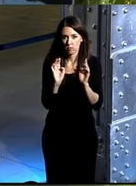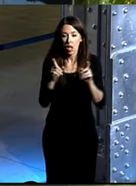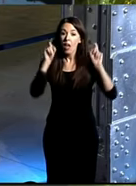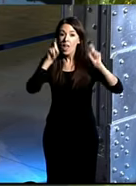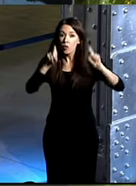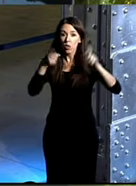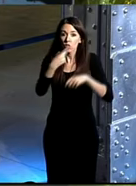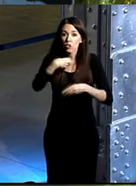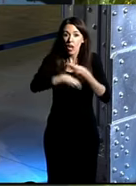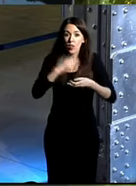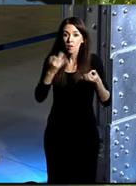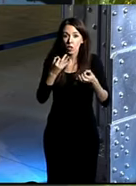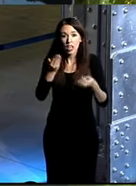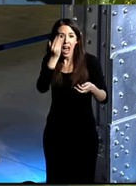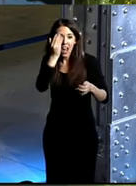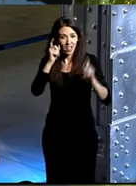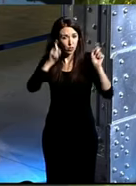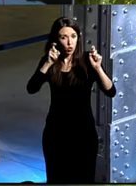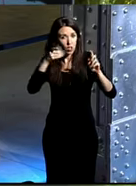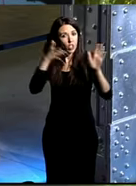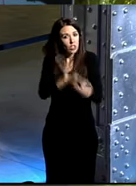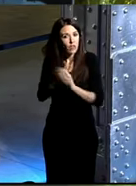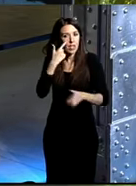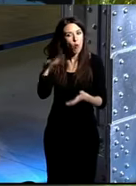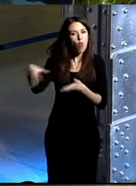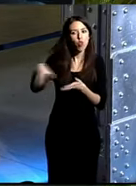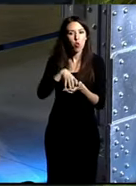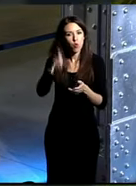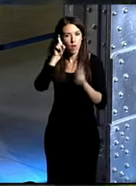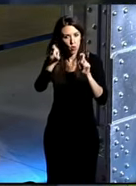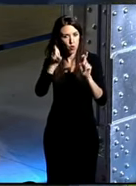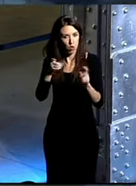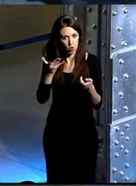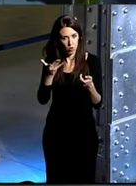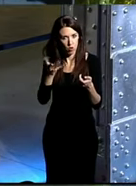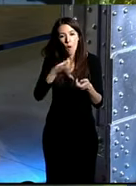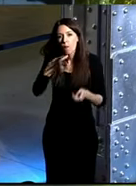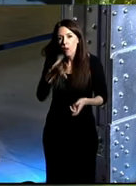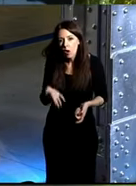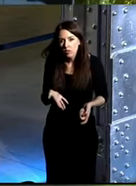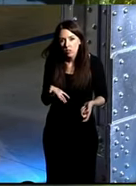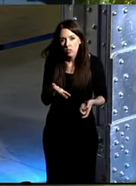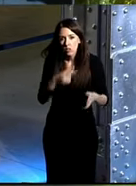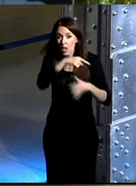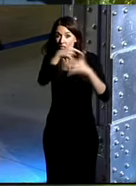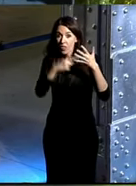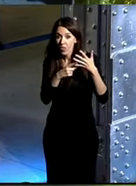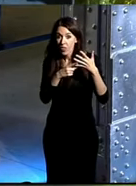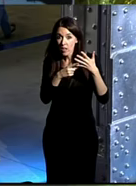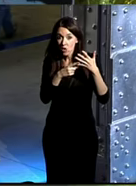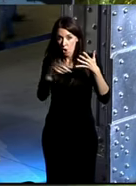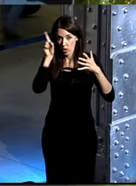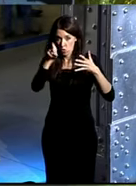que estamos haciendo, cuando hackeamos la educación, estamos reinventando la educación. ¿Qué es lo que estamos hackeando? Estamos hackeando básicamente 5 dimensiones de